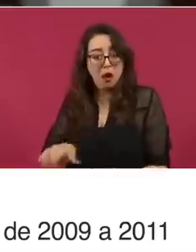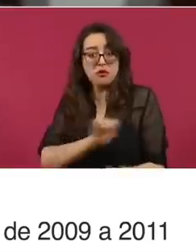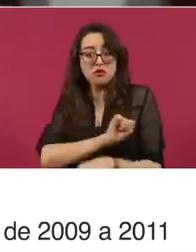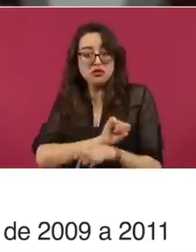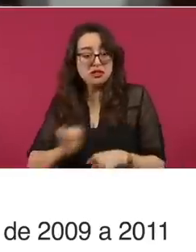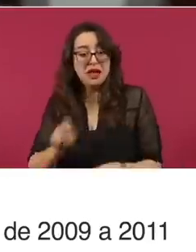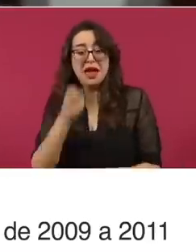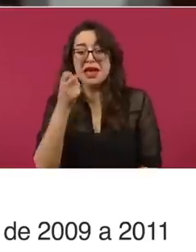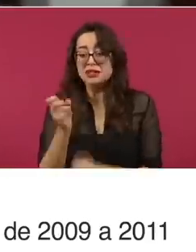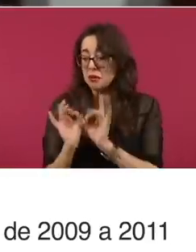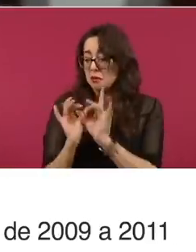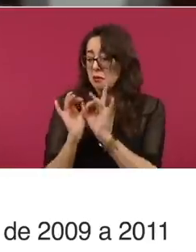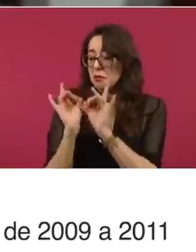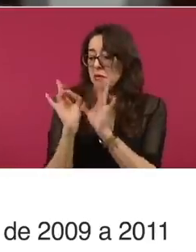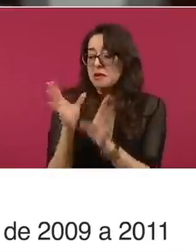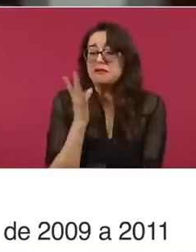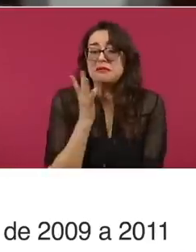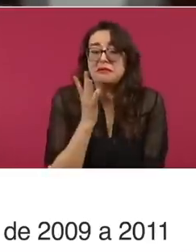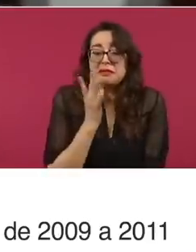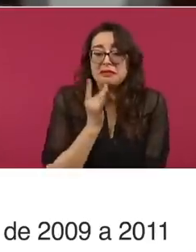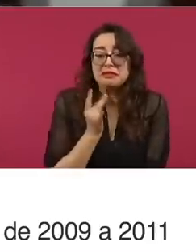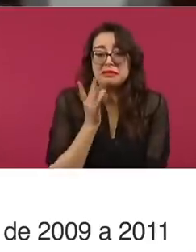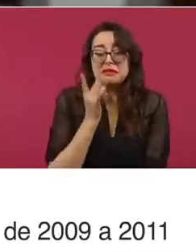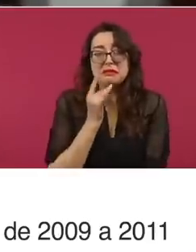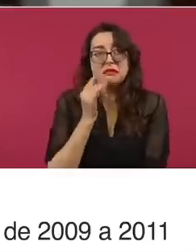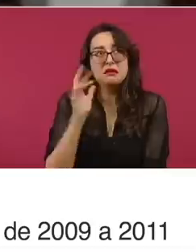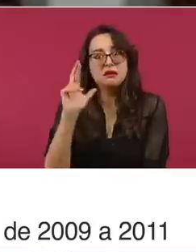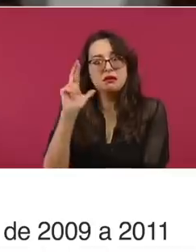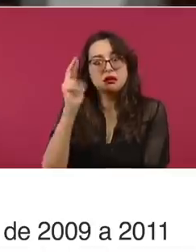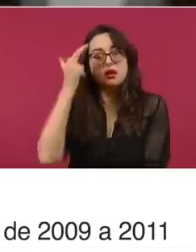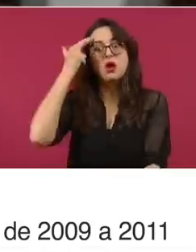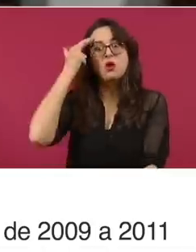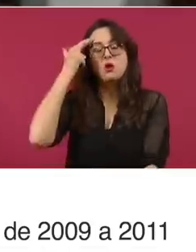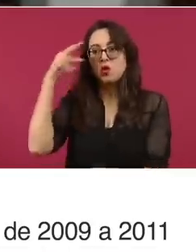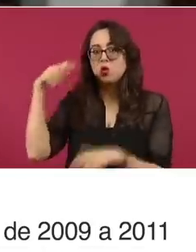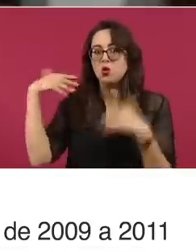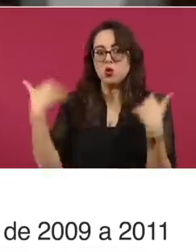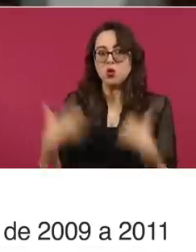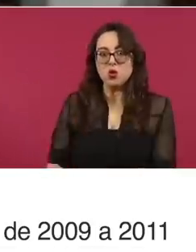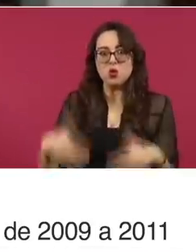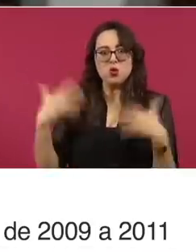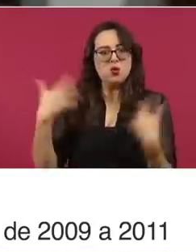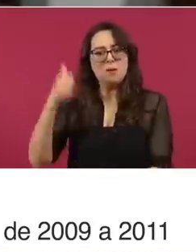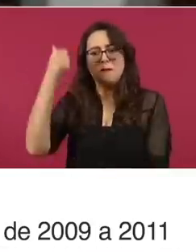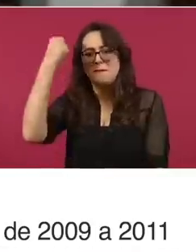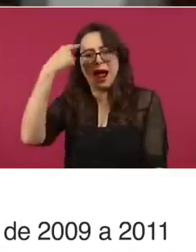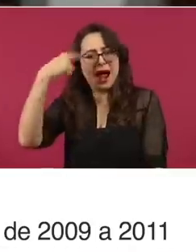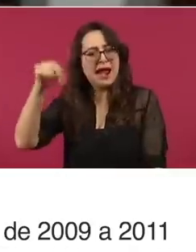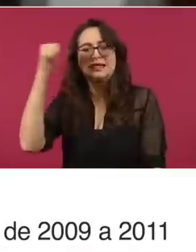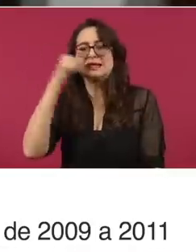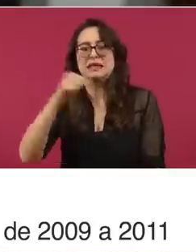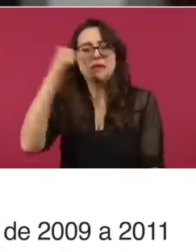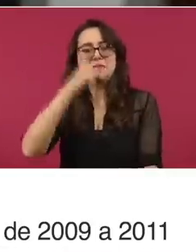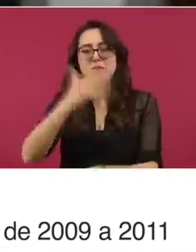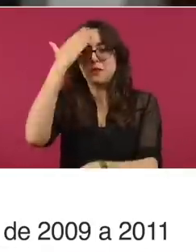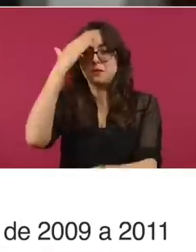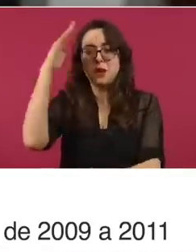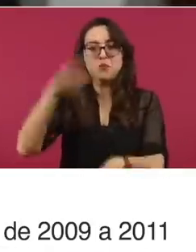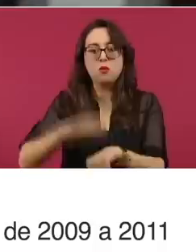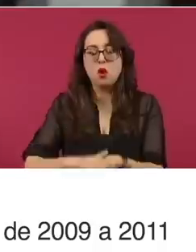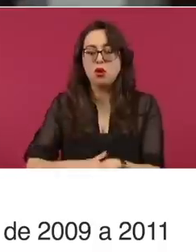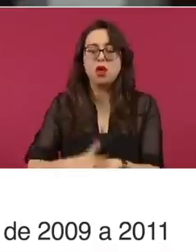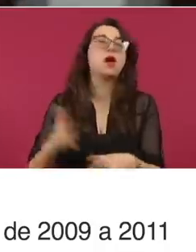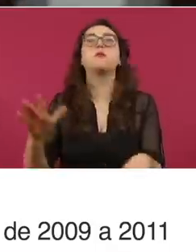recordaremos siempre, porque nunca antes un presidente hizo lo que usted está haciendo por los que